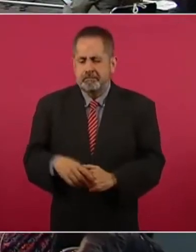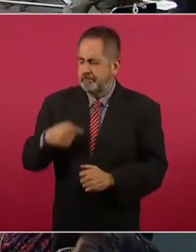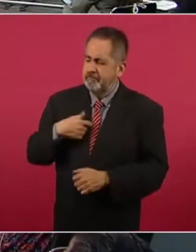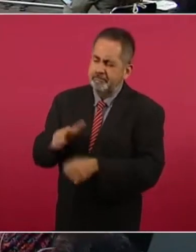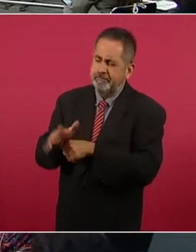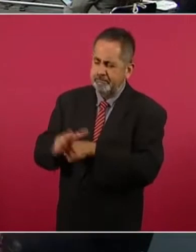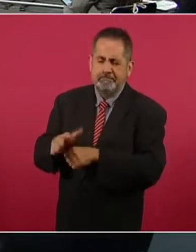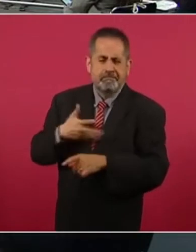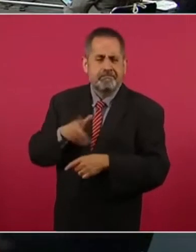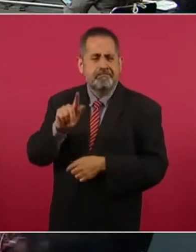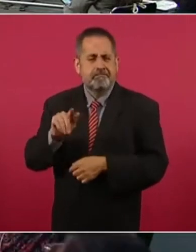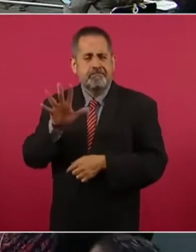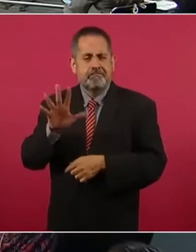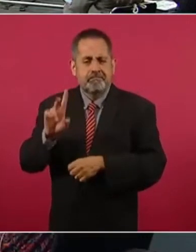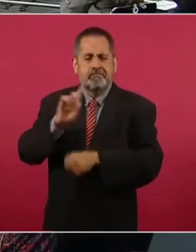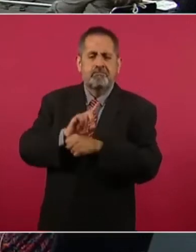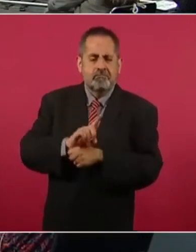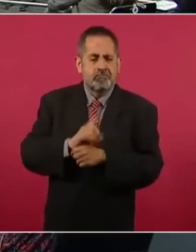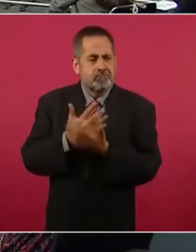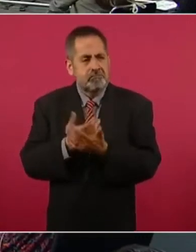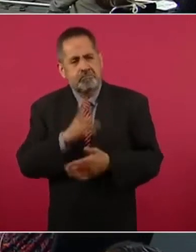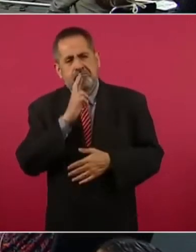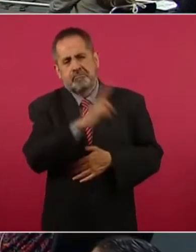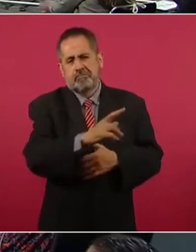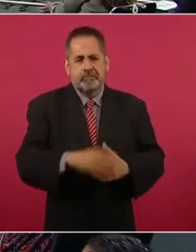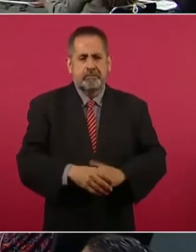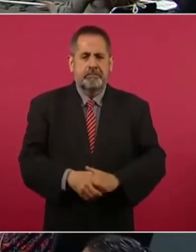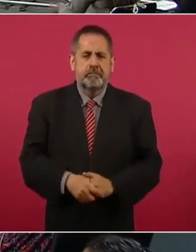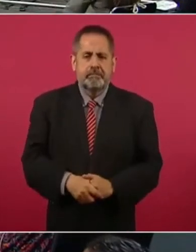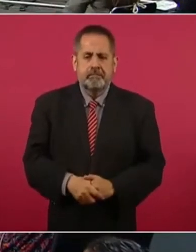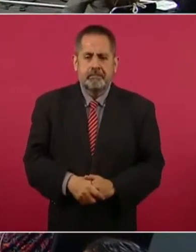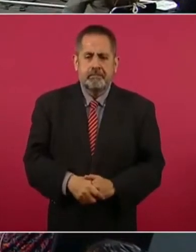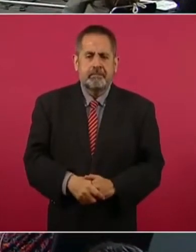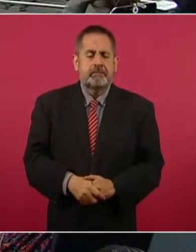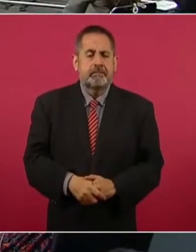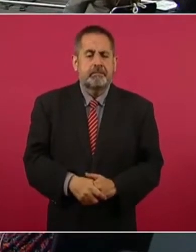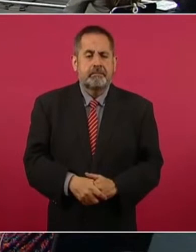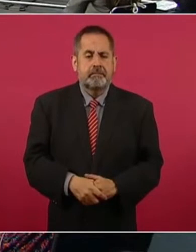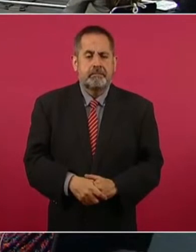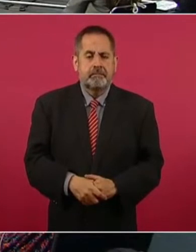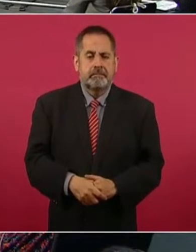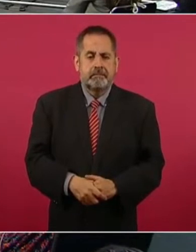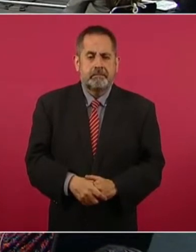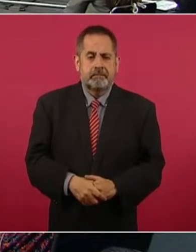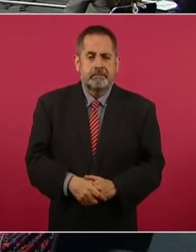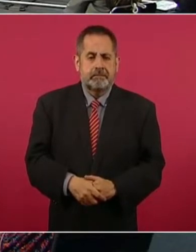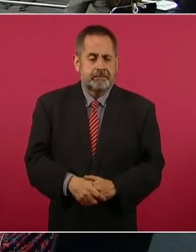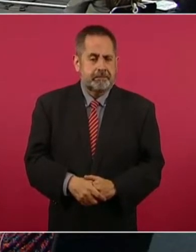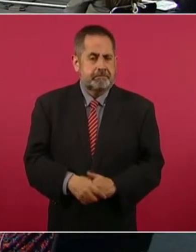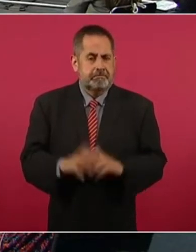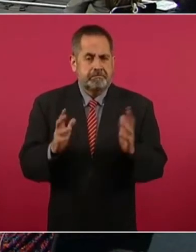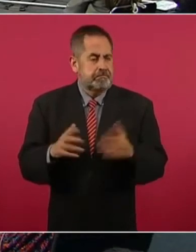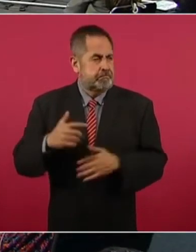ese tiempo, 75 días. Sí, sí. Pues que